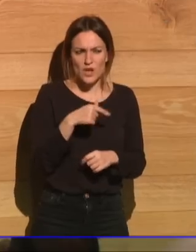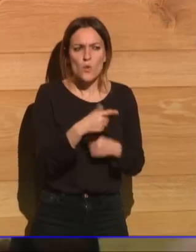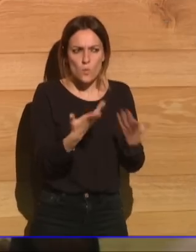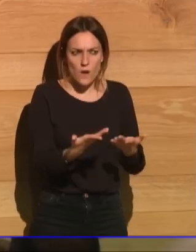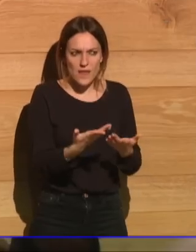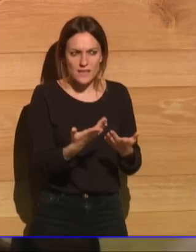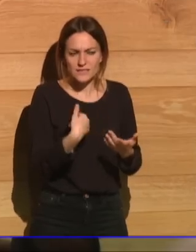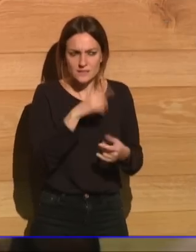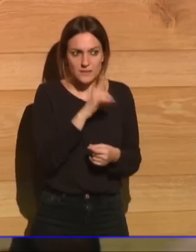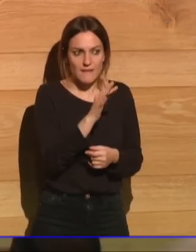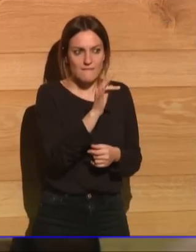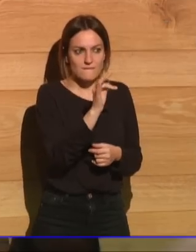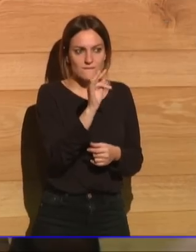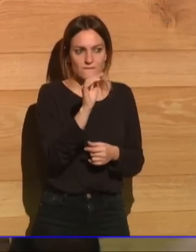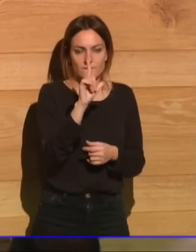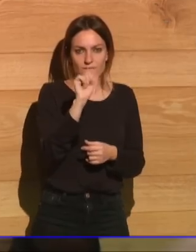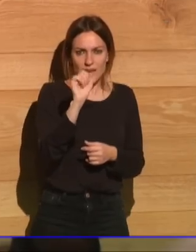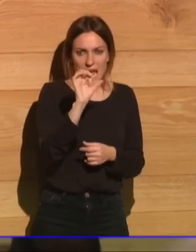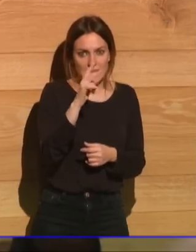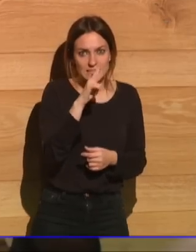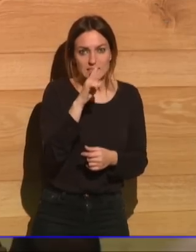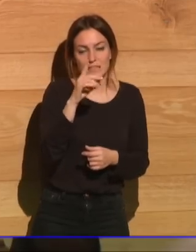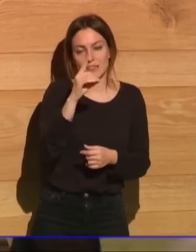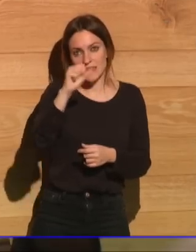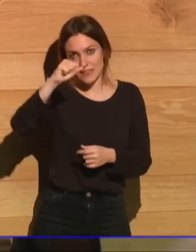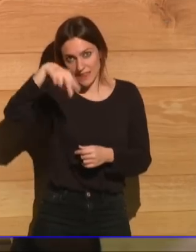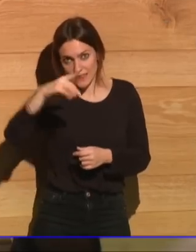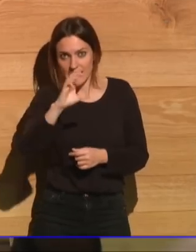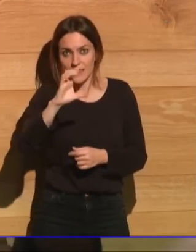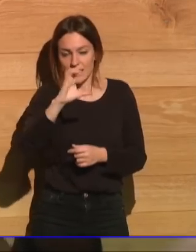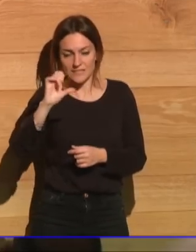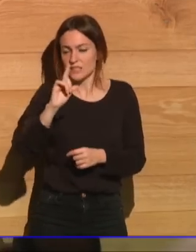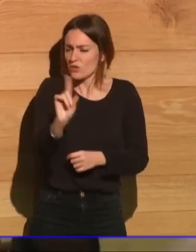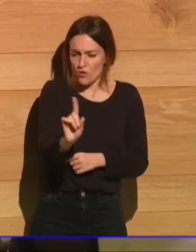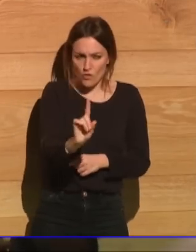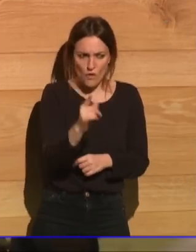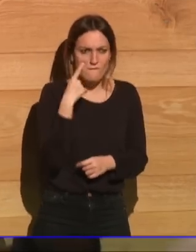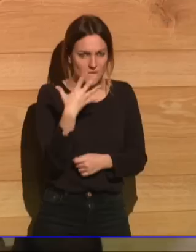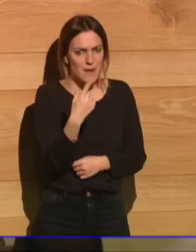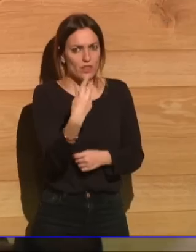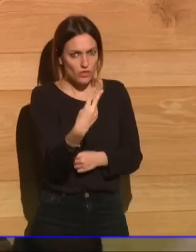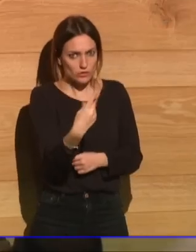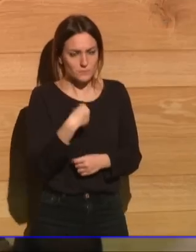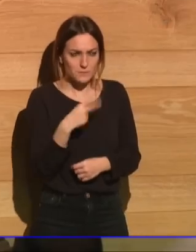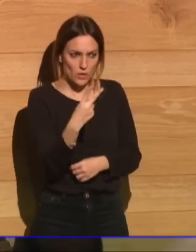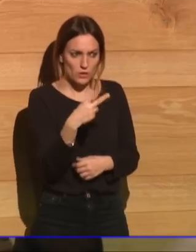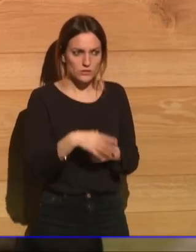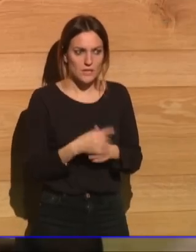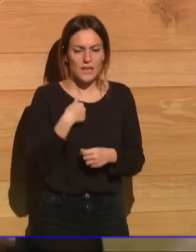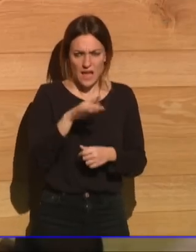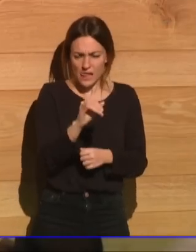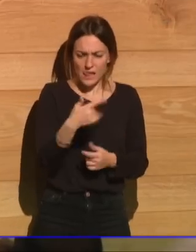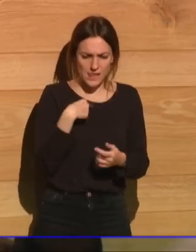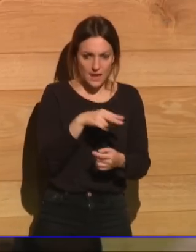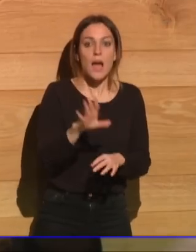que canta? Flashdance. Tiene cara. Flashdance. No, si fue dos de fama, No. dos de fama. Dos de fama. Lo tenía por aquí.